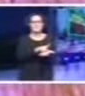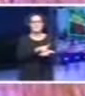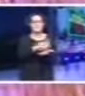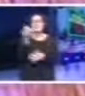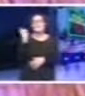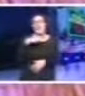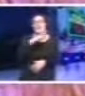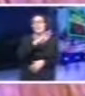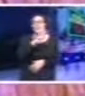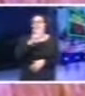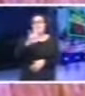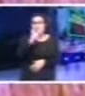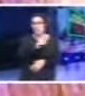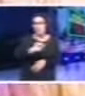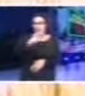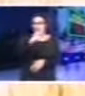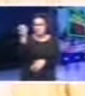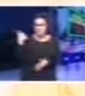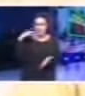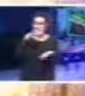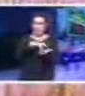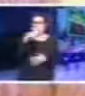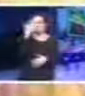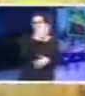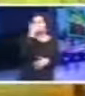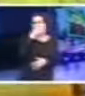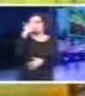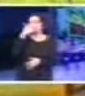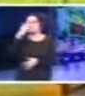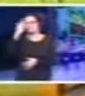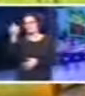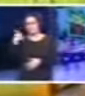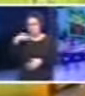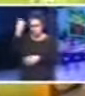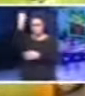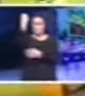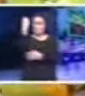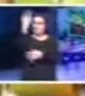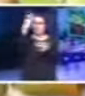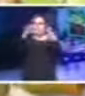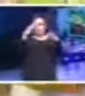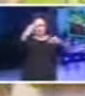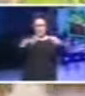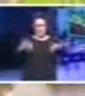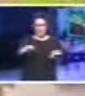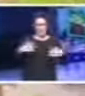son 35 en el carnaval. Soy un muñeco de nieve.